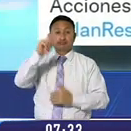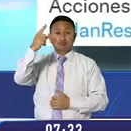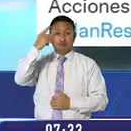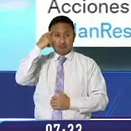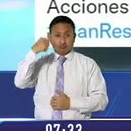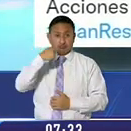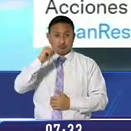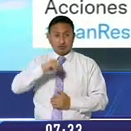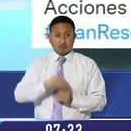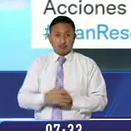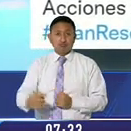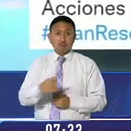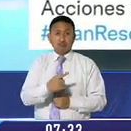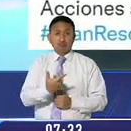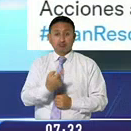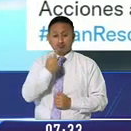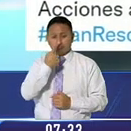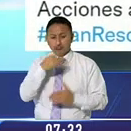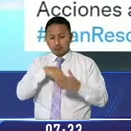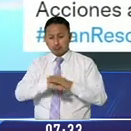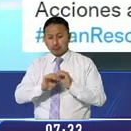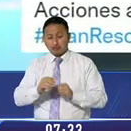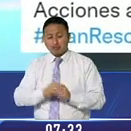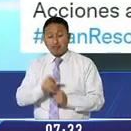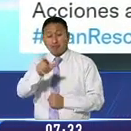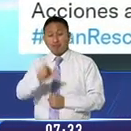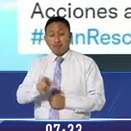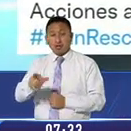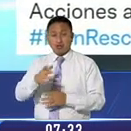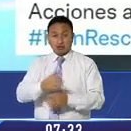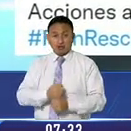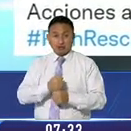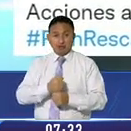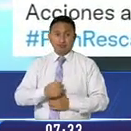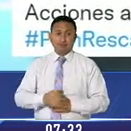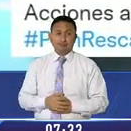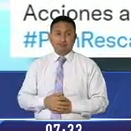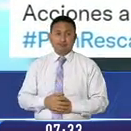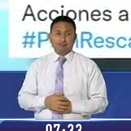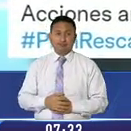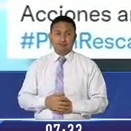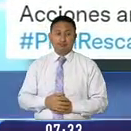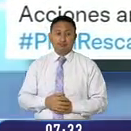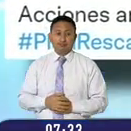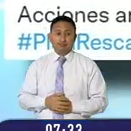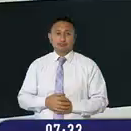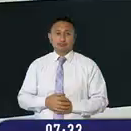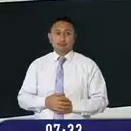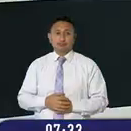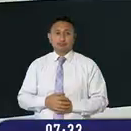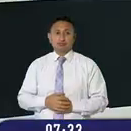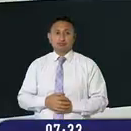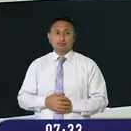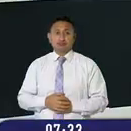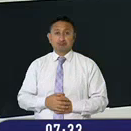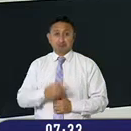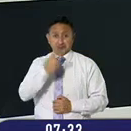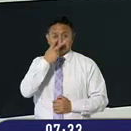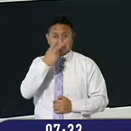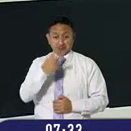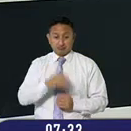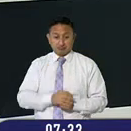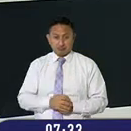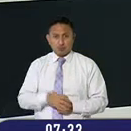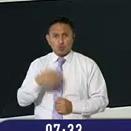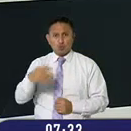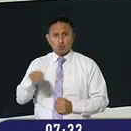estas incursiones buscan garantizar la seguridad de los privados de libertad. Y escuchen esto, subametralladoras